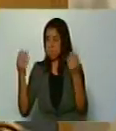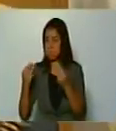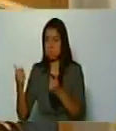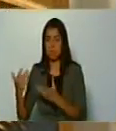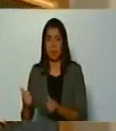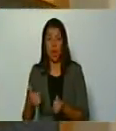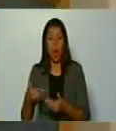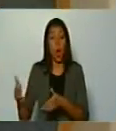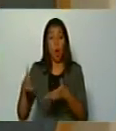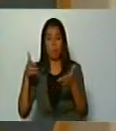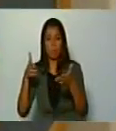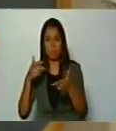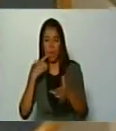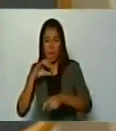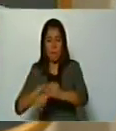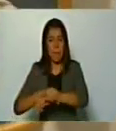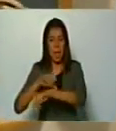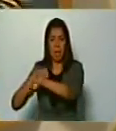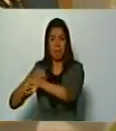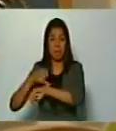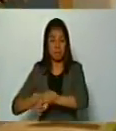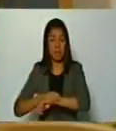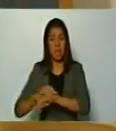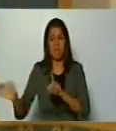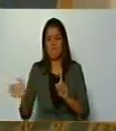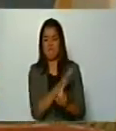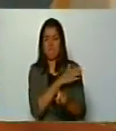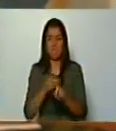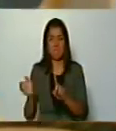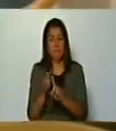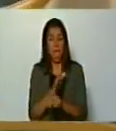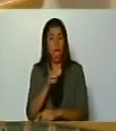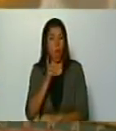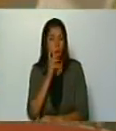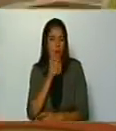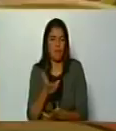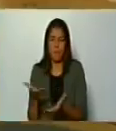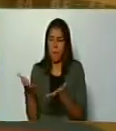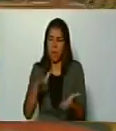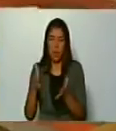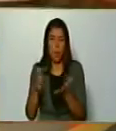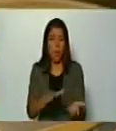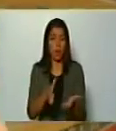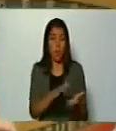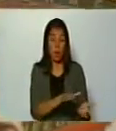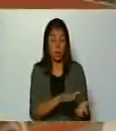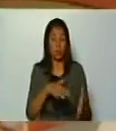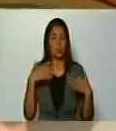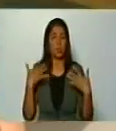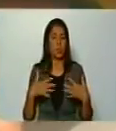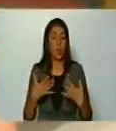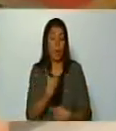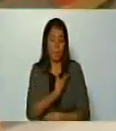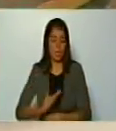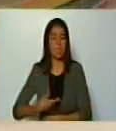operaciones antiguerrilleros, de torturas y de masacres, de cobardía extrema,